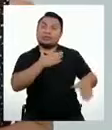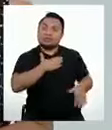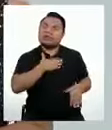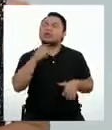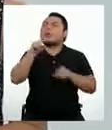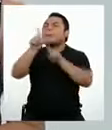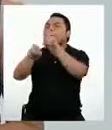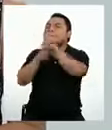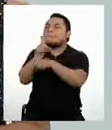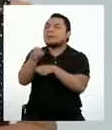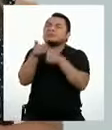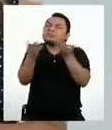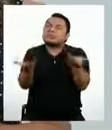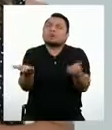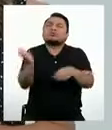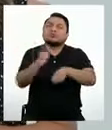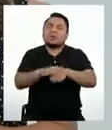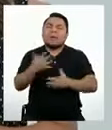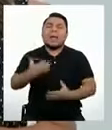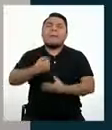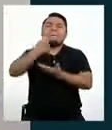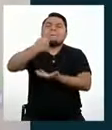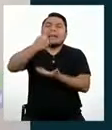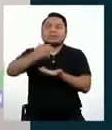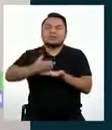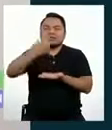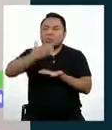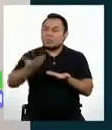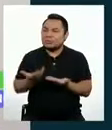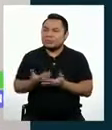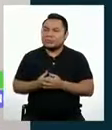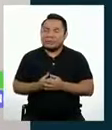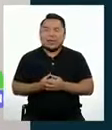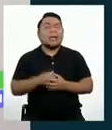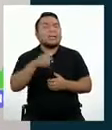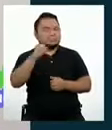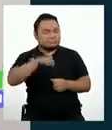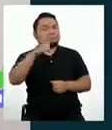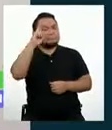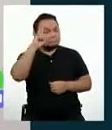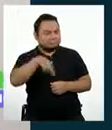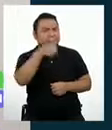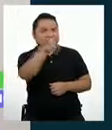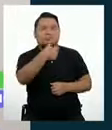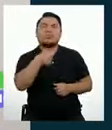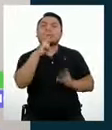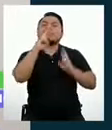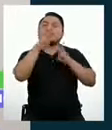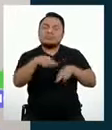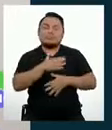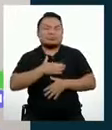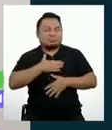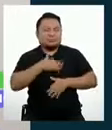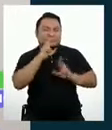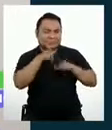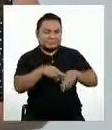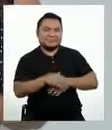queremos preguntarte algunas cosas sobre los plásticos. Por supuesto, la responderé con mucho